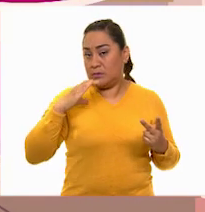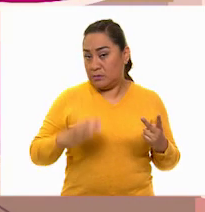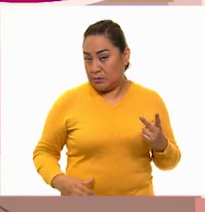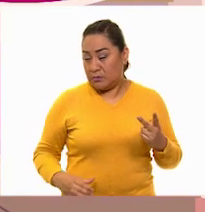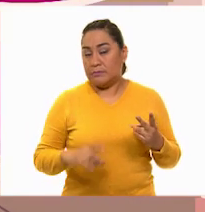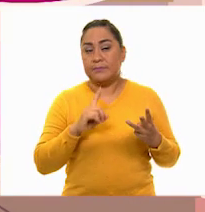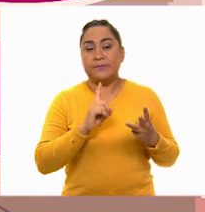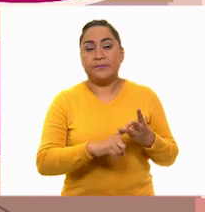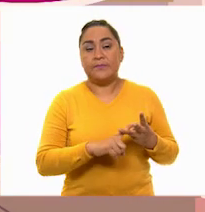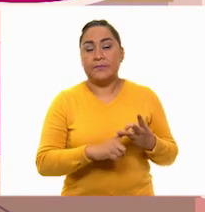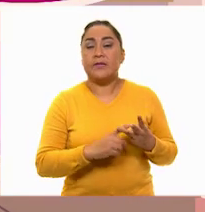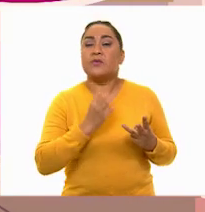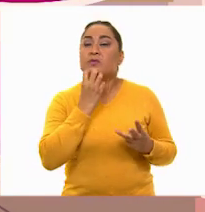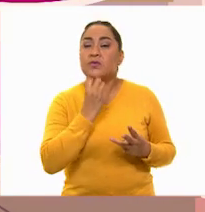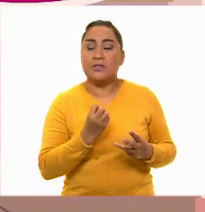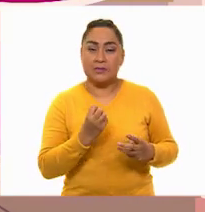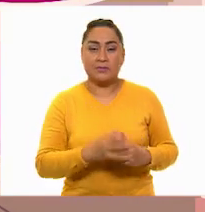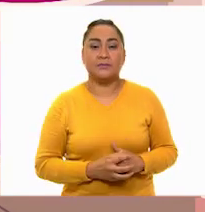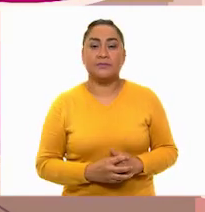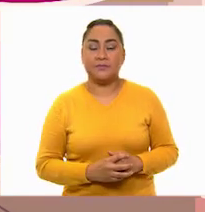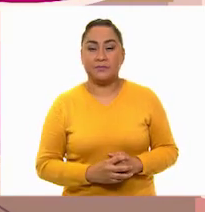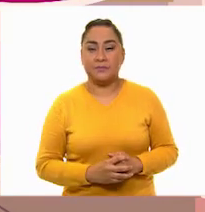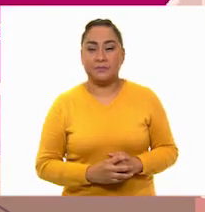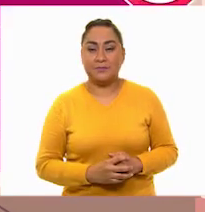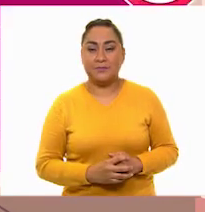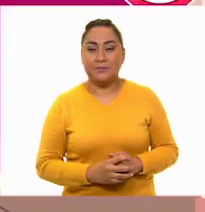C. Judaísmo.